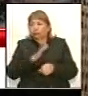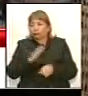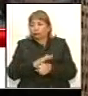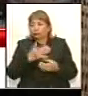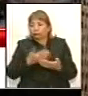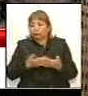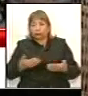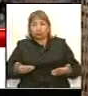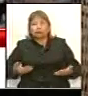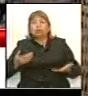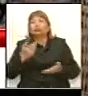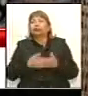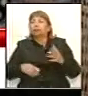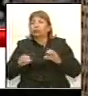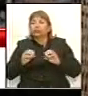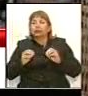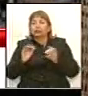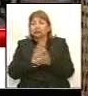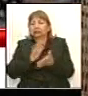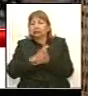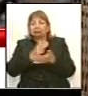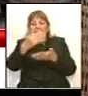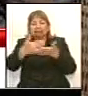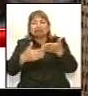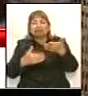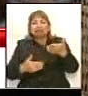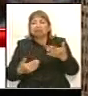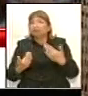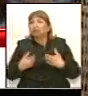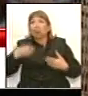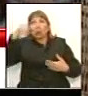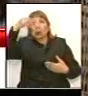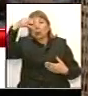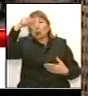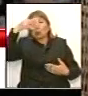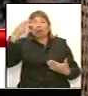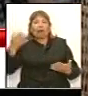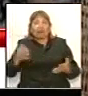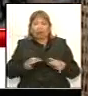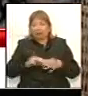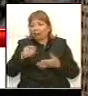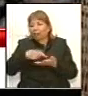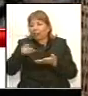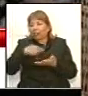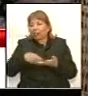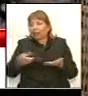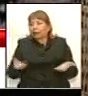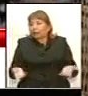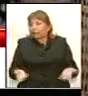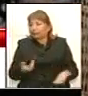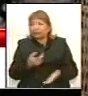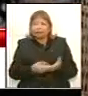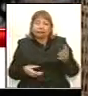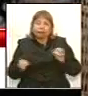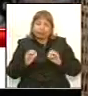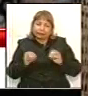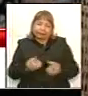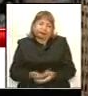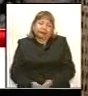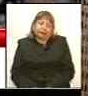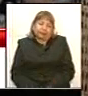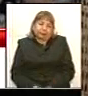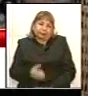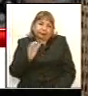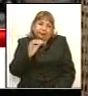formularios. ¿Y qué se hace para el llenado de formularios cuando a veces no hay ni energía eléctrica para consolidar datos? Que es algo que nos ha pasado, por ejemplo, en